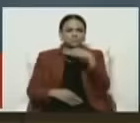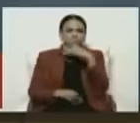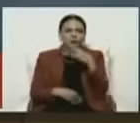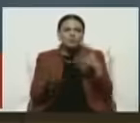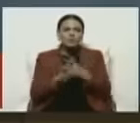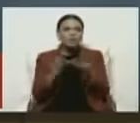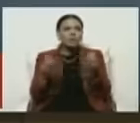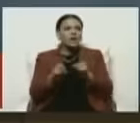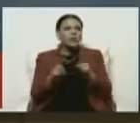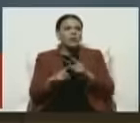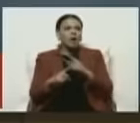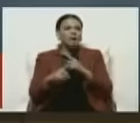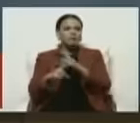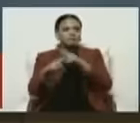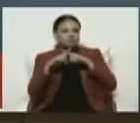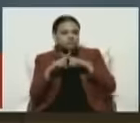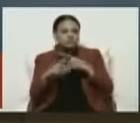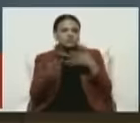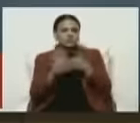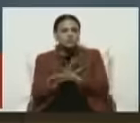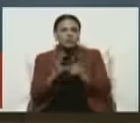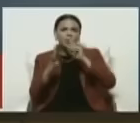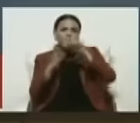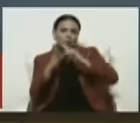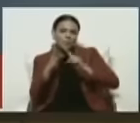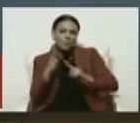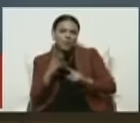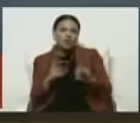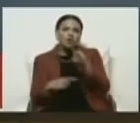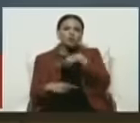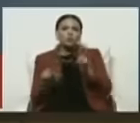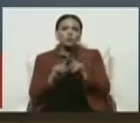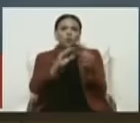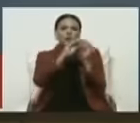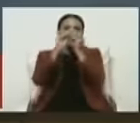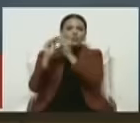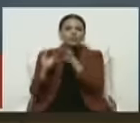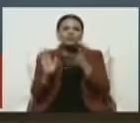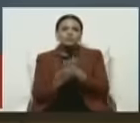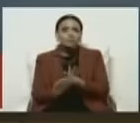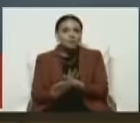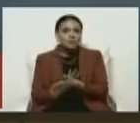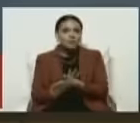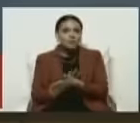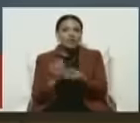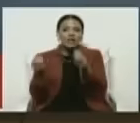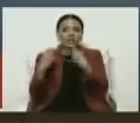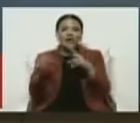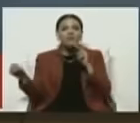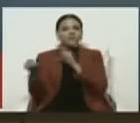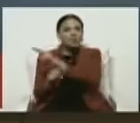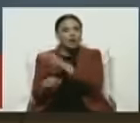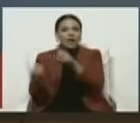en la rueda de prensa de la semana pasada, de un componente brutal, criminal,